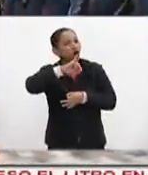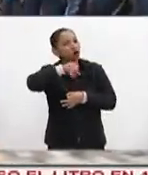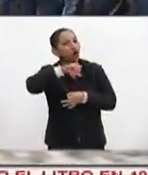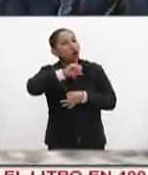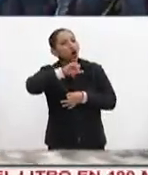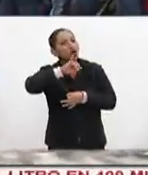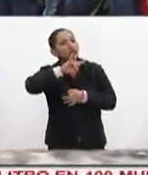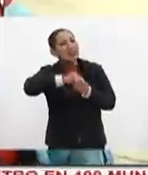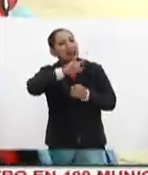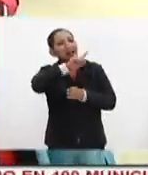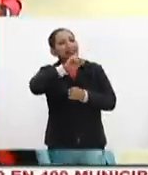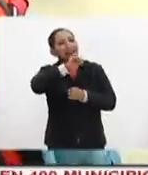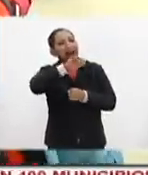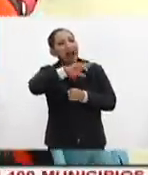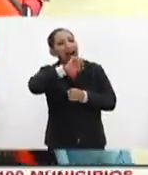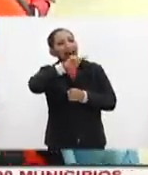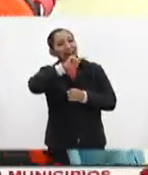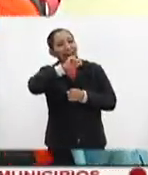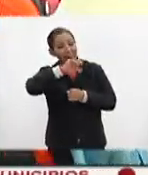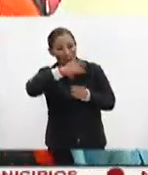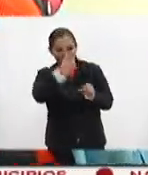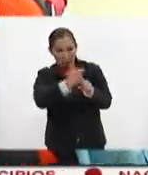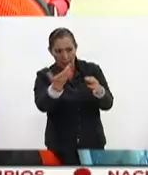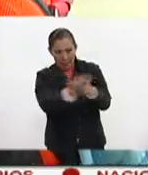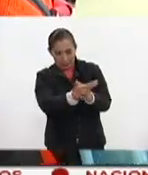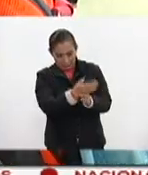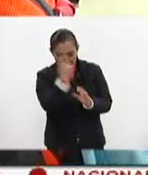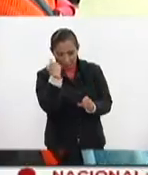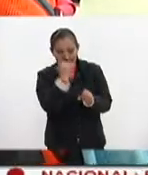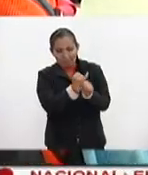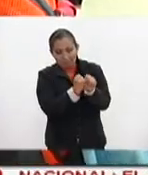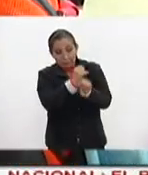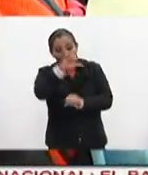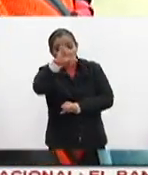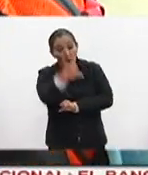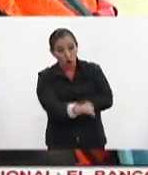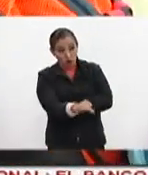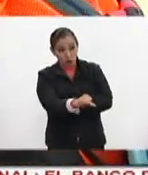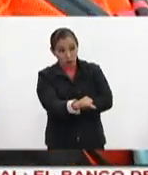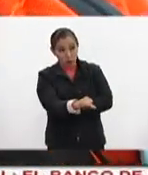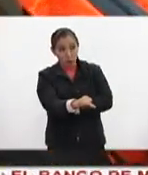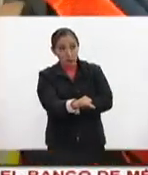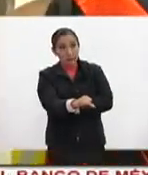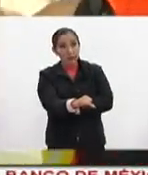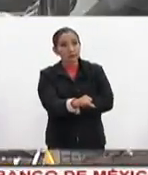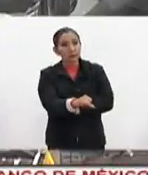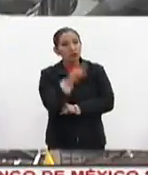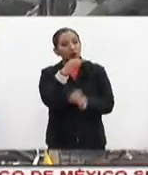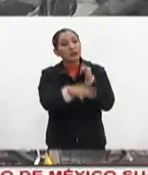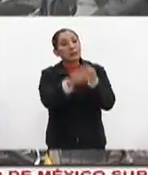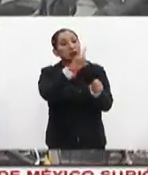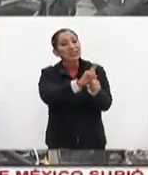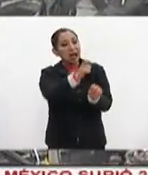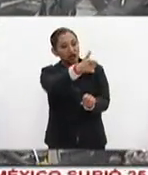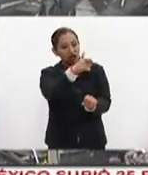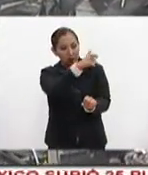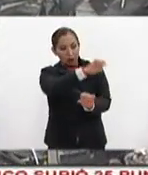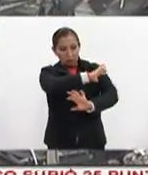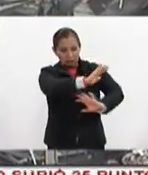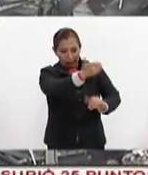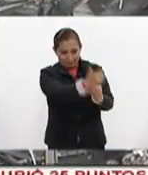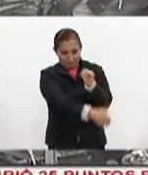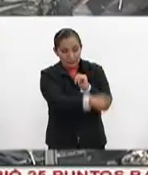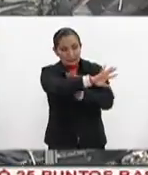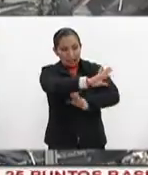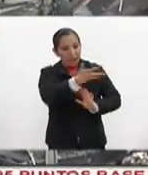Tlaquitenango, Zacatepec, y esto como una primera etapa, ¿sí? De hecho, hoy es el último día en Xochimilco.